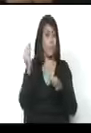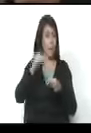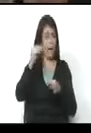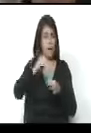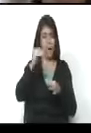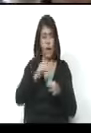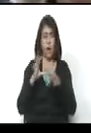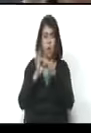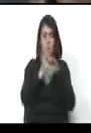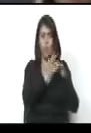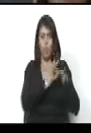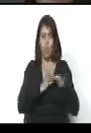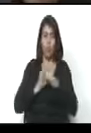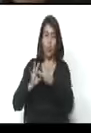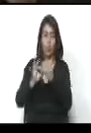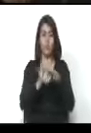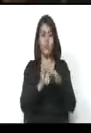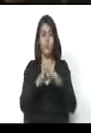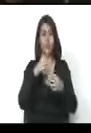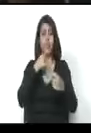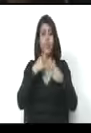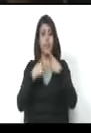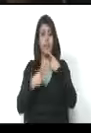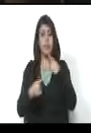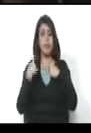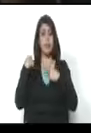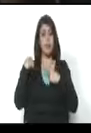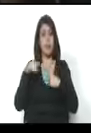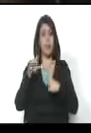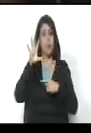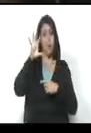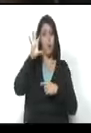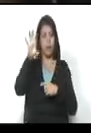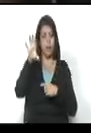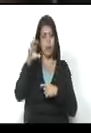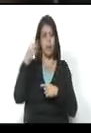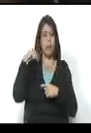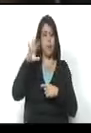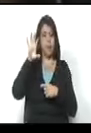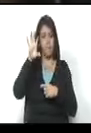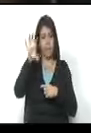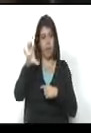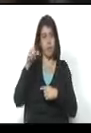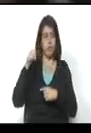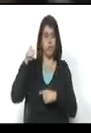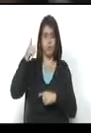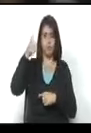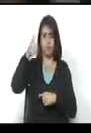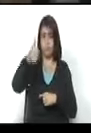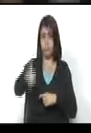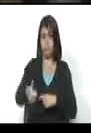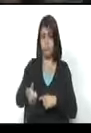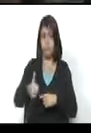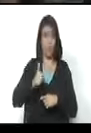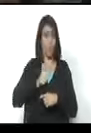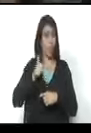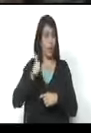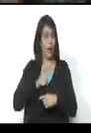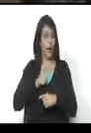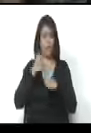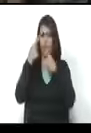nunca, unidos, diciendo tenemos patria, patria para siempre y en